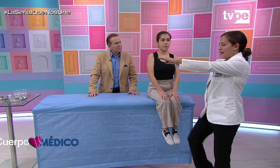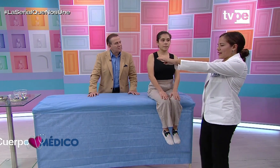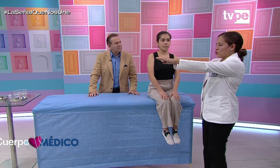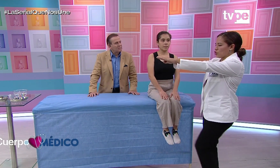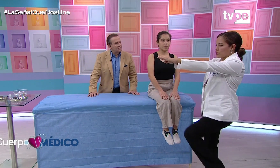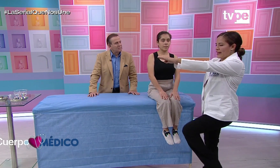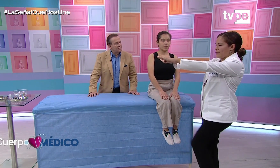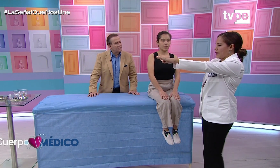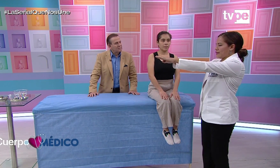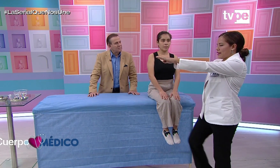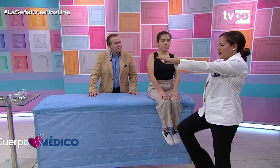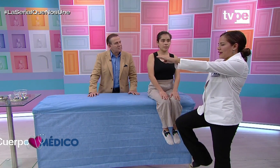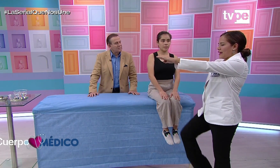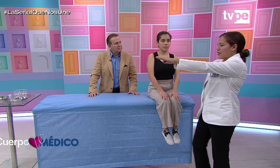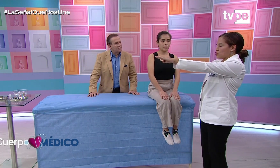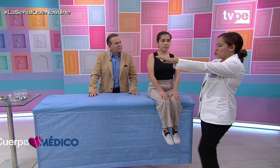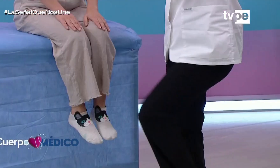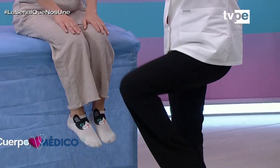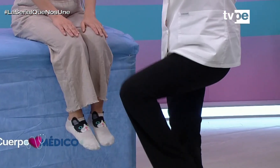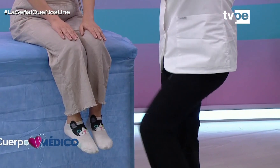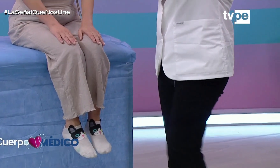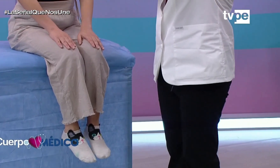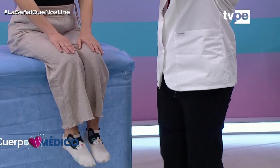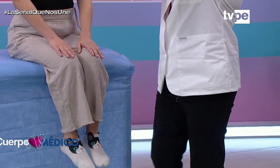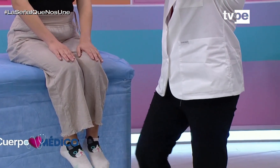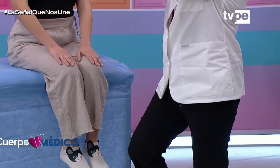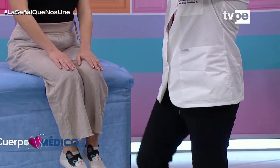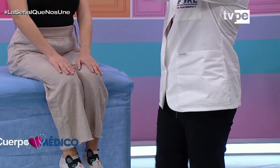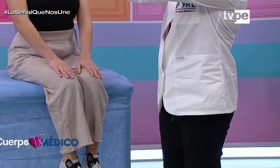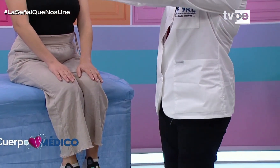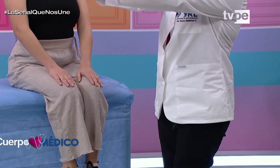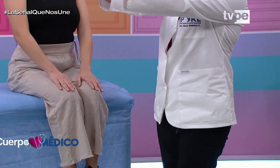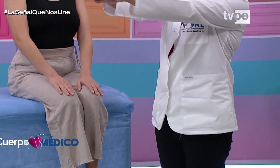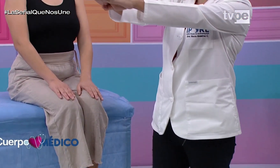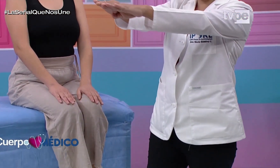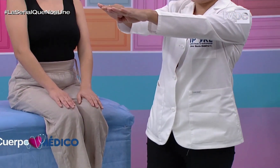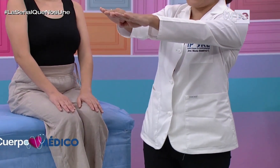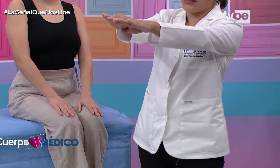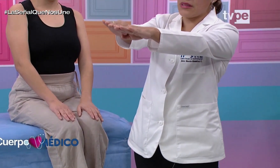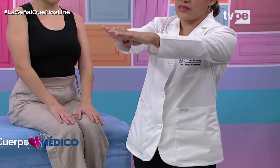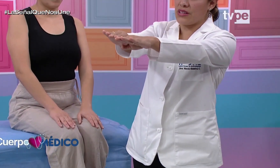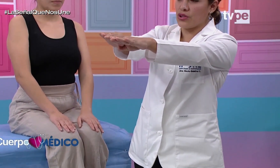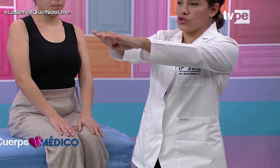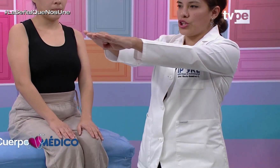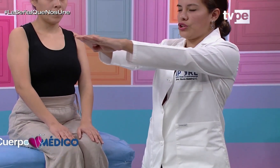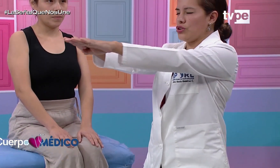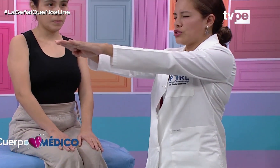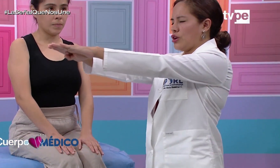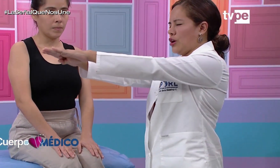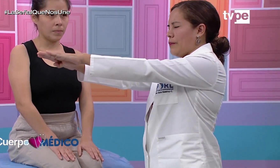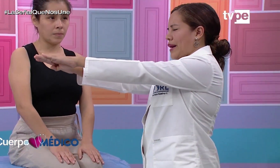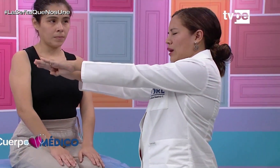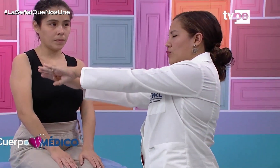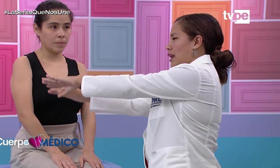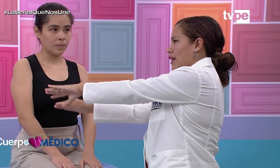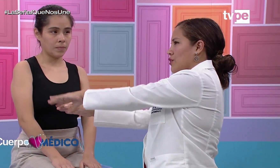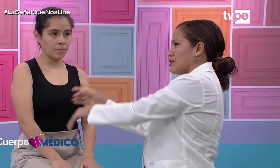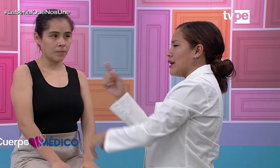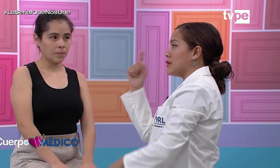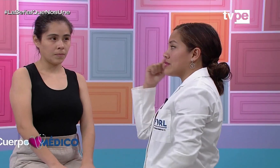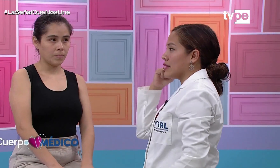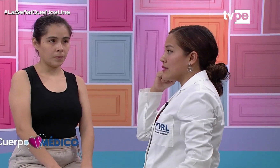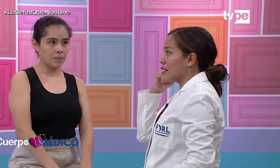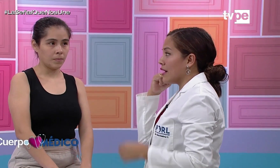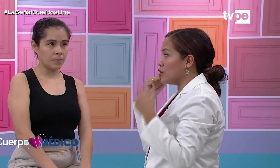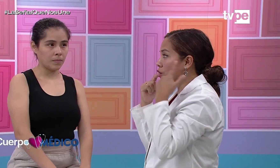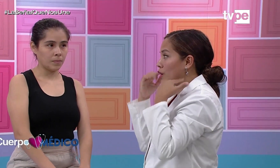debe quedar totalmente en su posición. Si vemos que el paciente comienza a hacer ciertos giros para un lado, ya